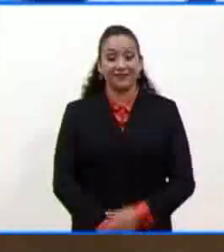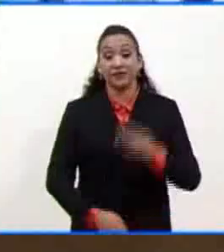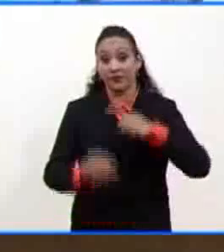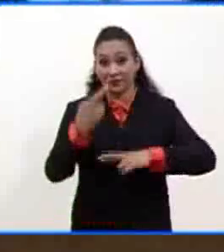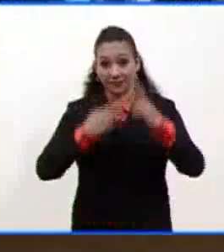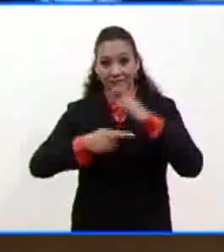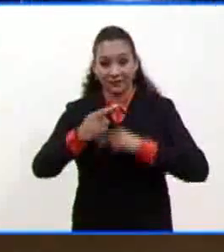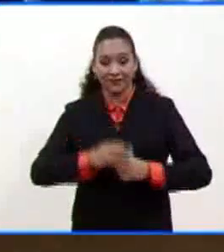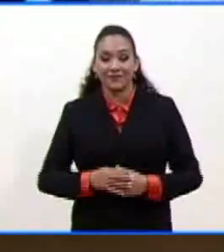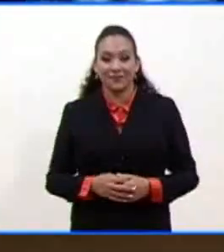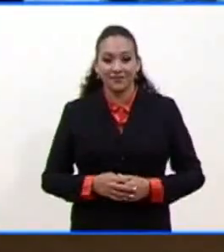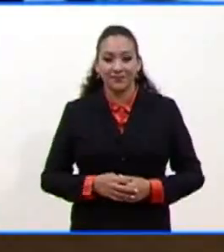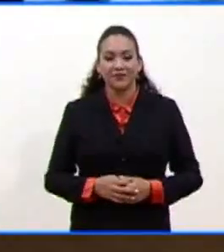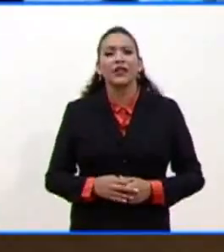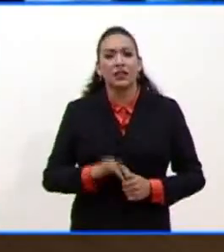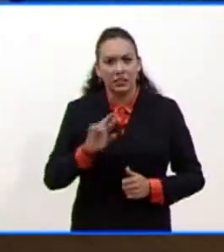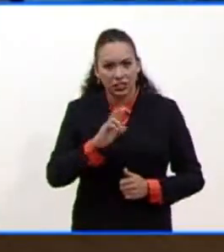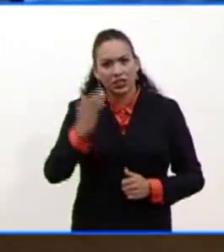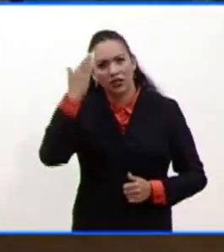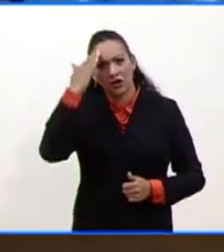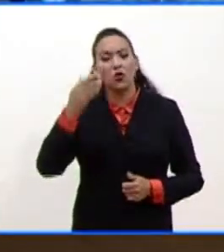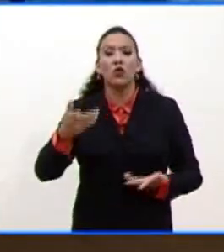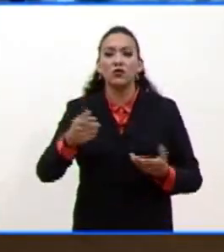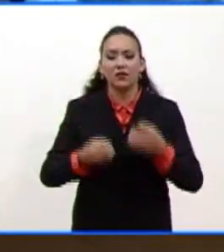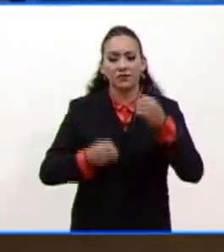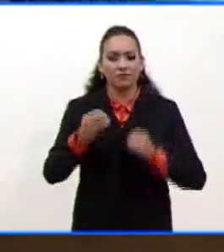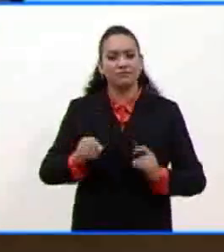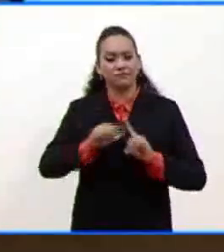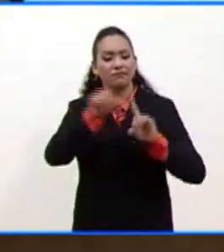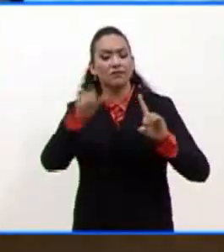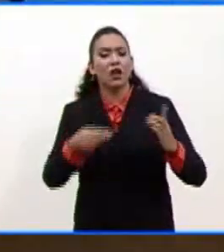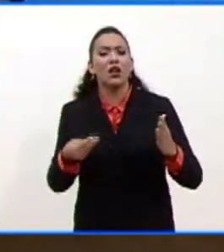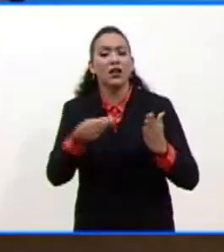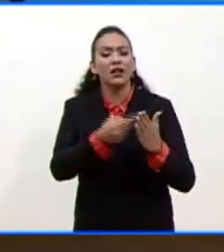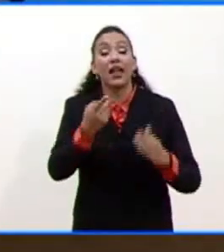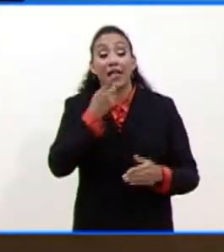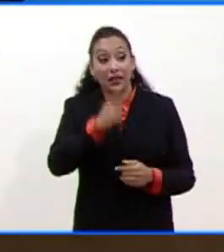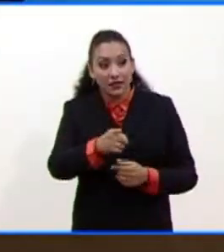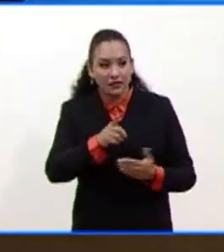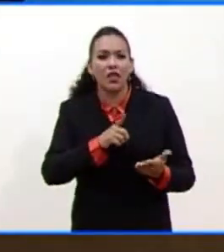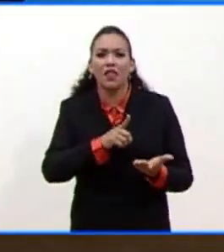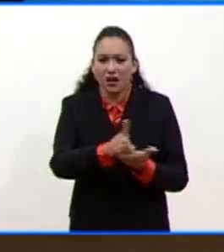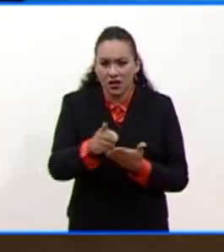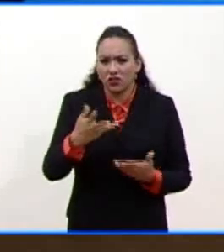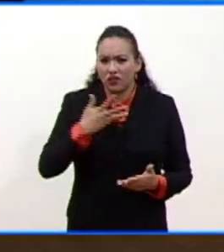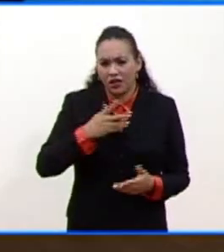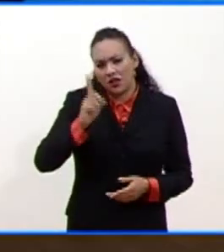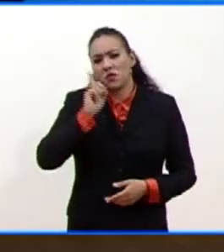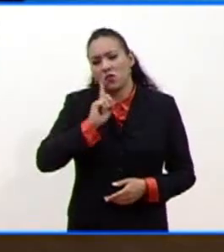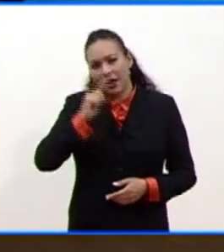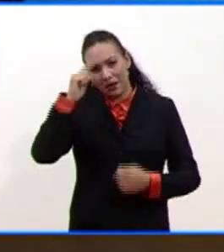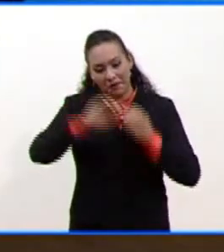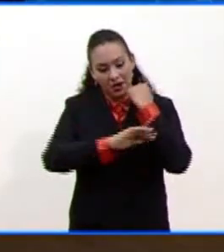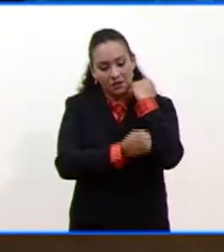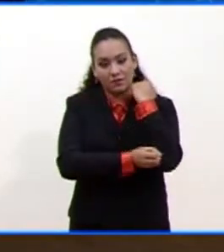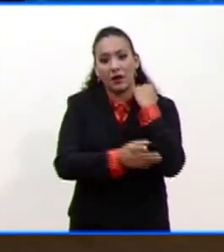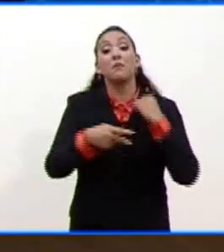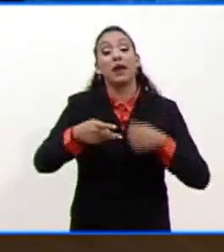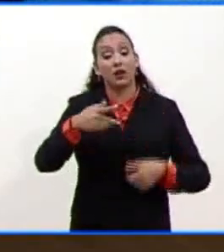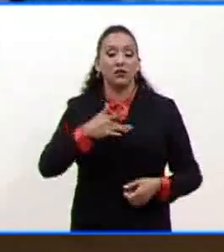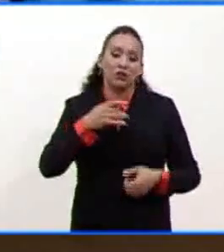Al regresar, reconocen criterio de la Suprema Corte que garantiza el derecho a interrumpir un embarazo en condiciones seguras.